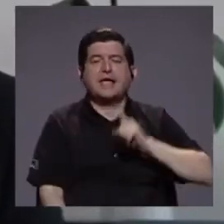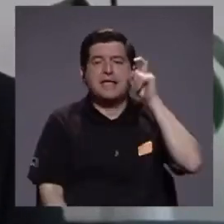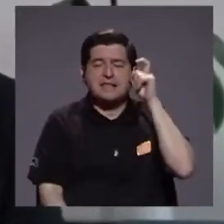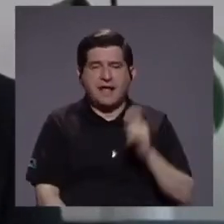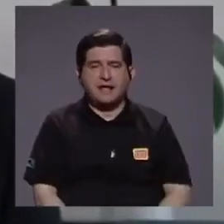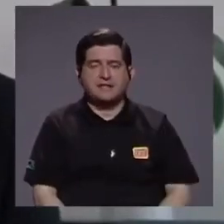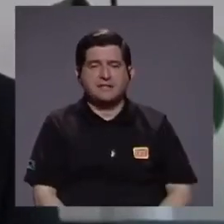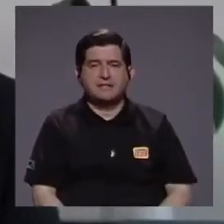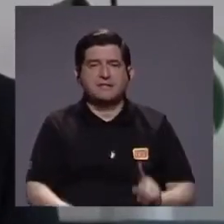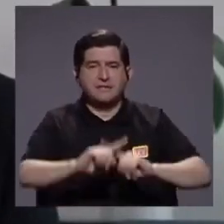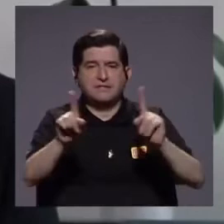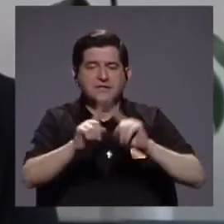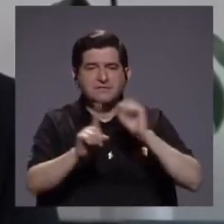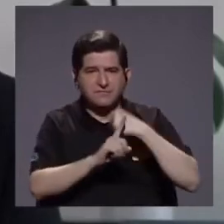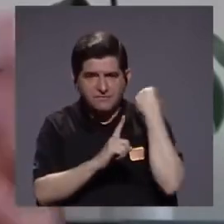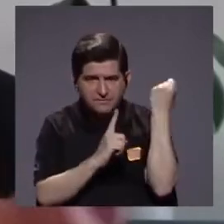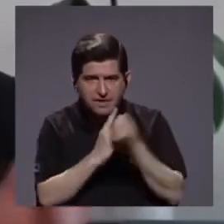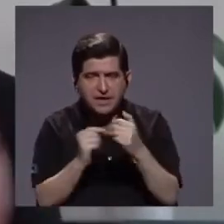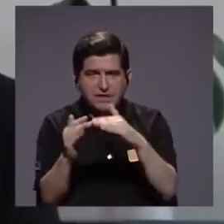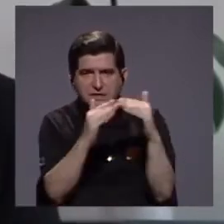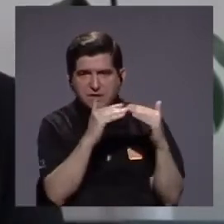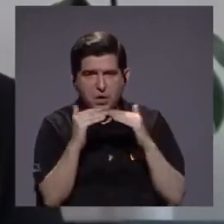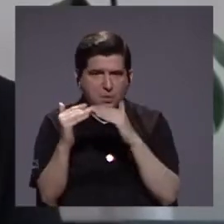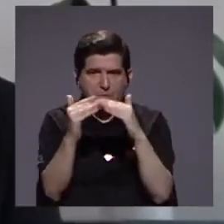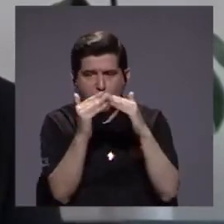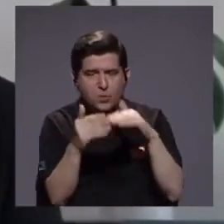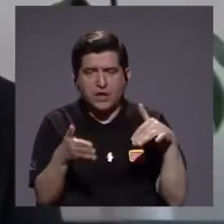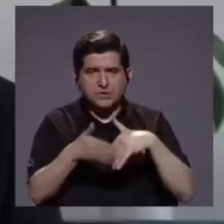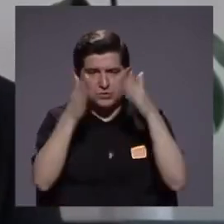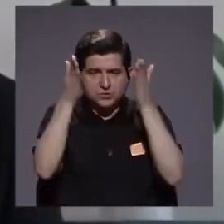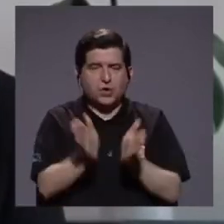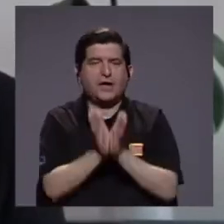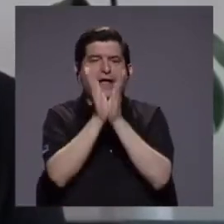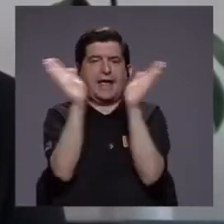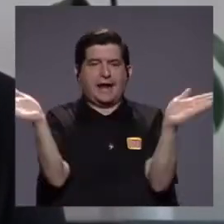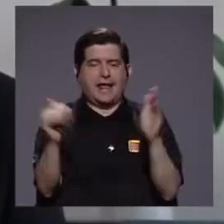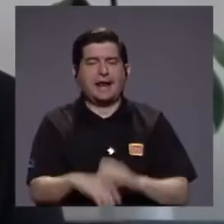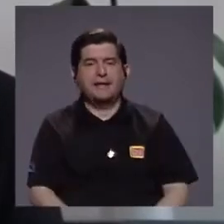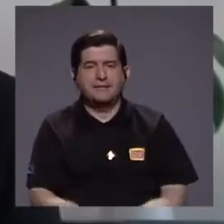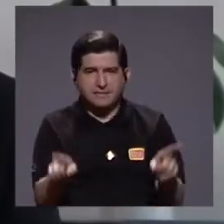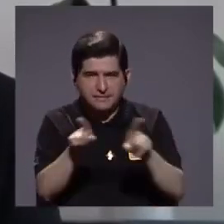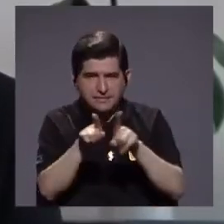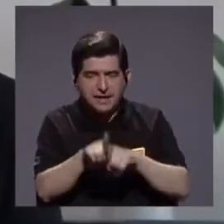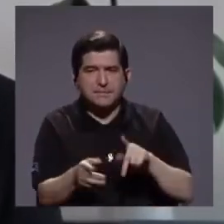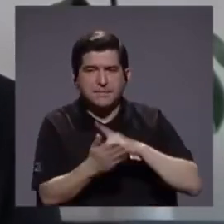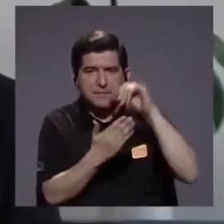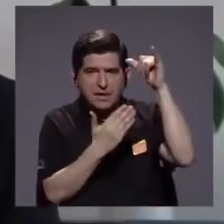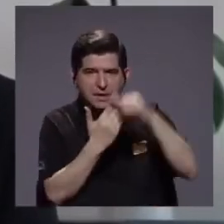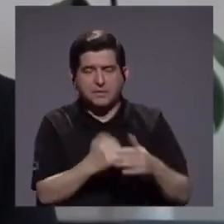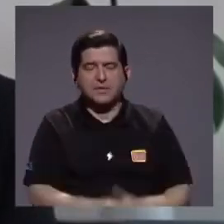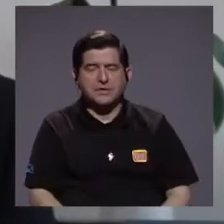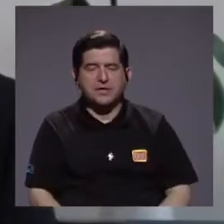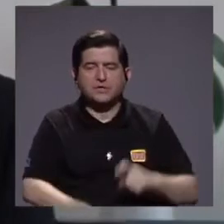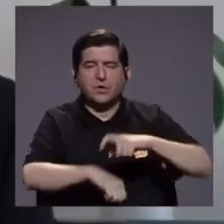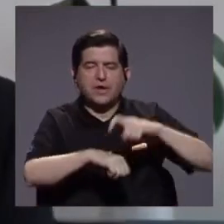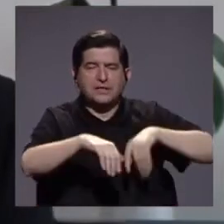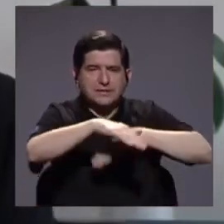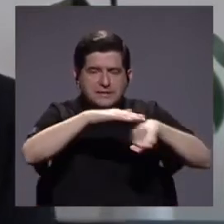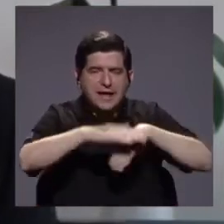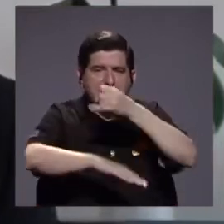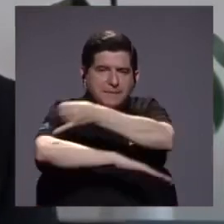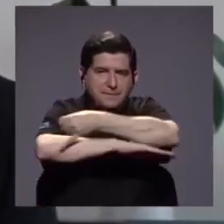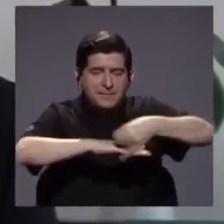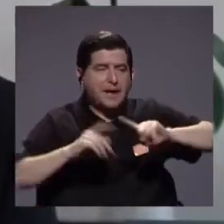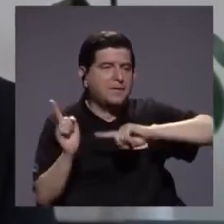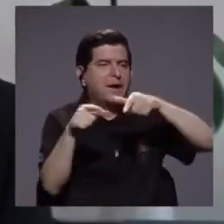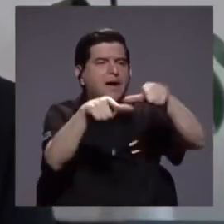de diversas condiciones a la población estudiantil en general. También tenemos el proyecto de Etapa Básica Ingeniería que va a las